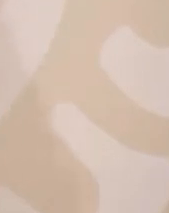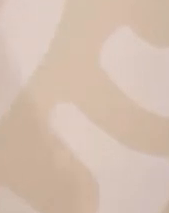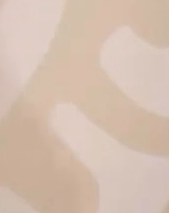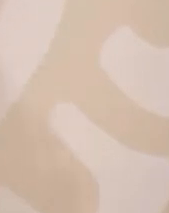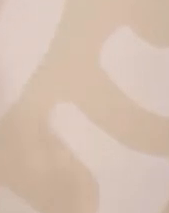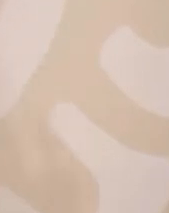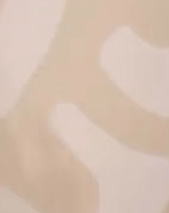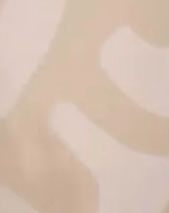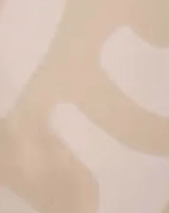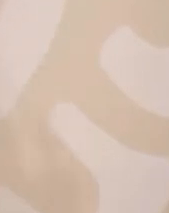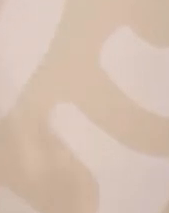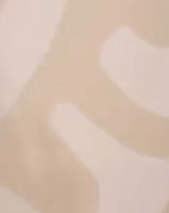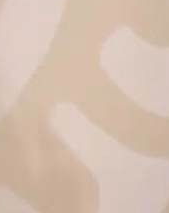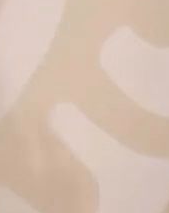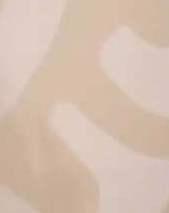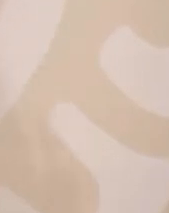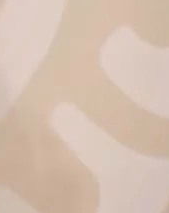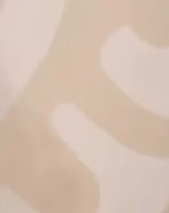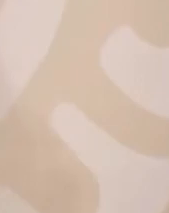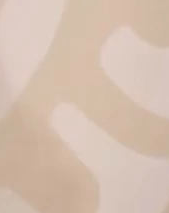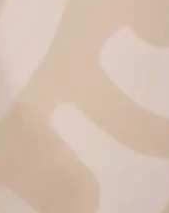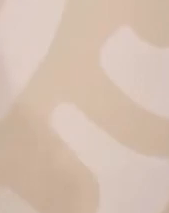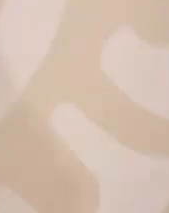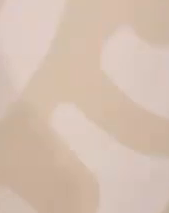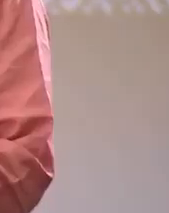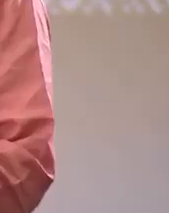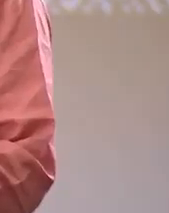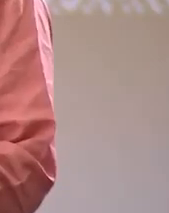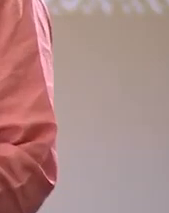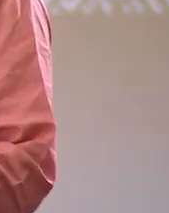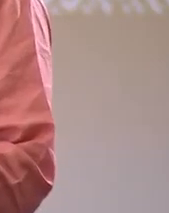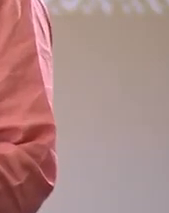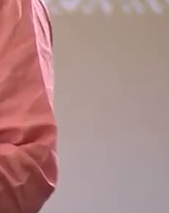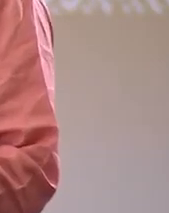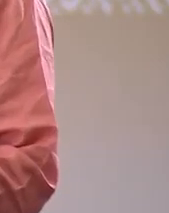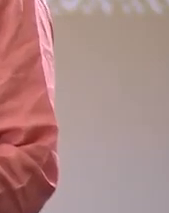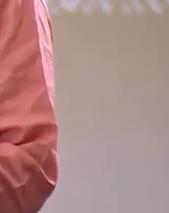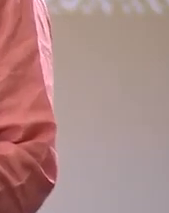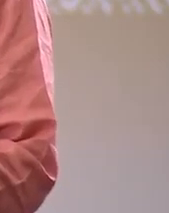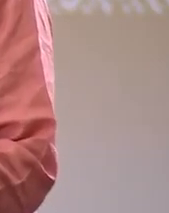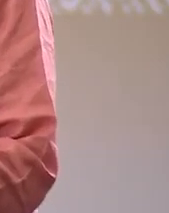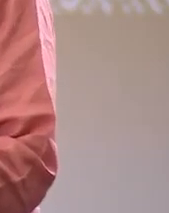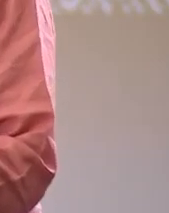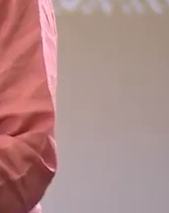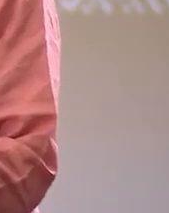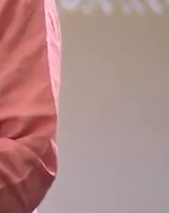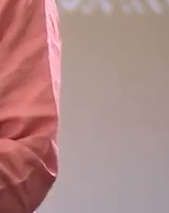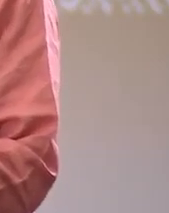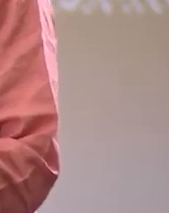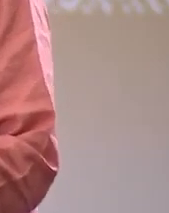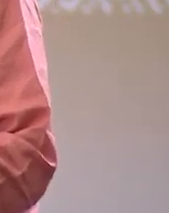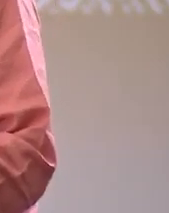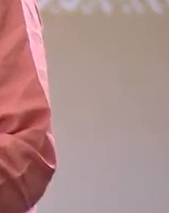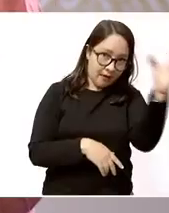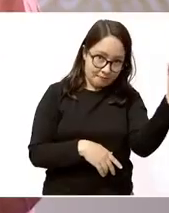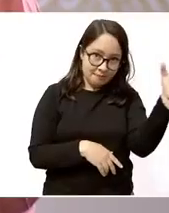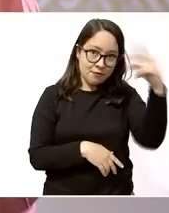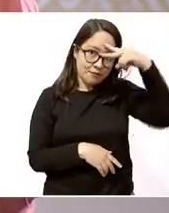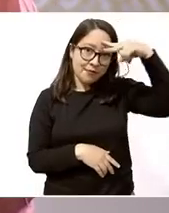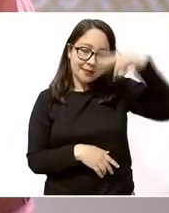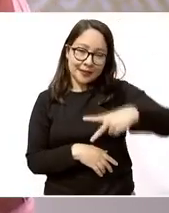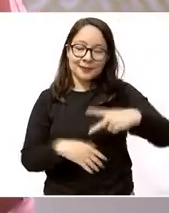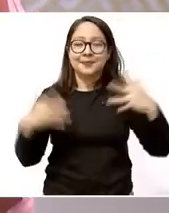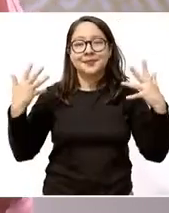saludo respetuoso desde Veracruz a todos los campesinos de México.